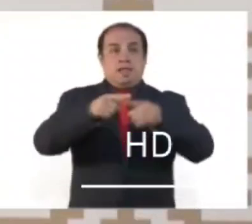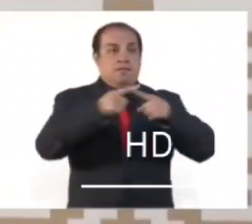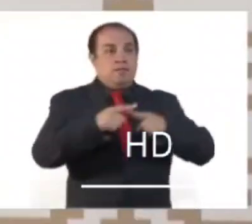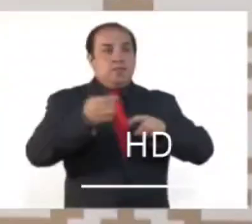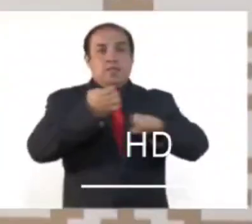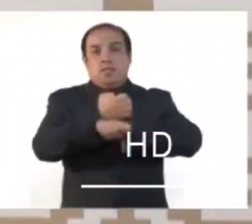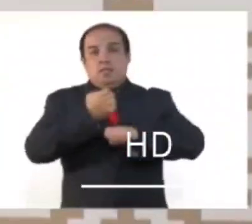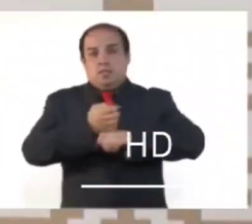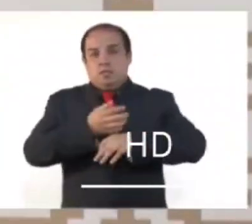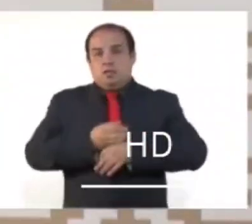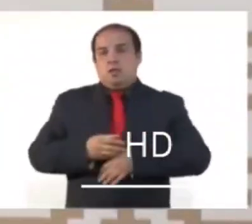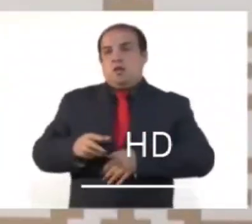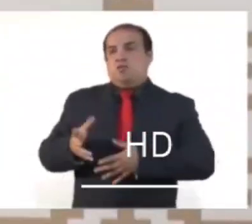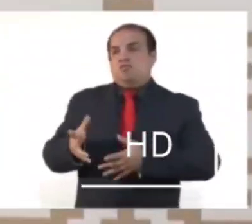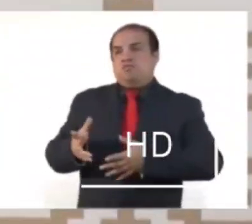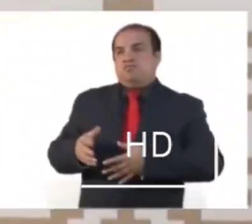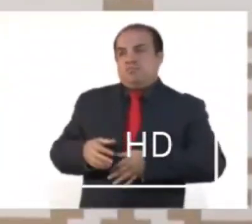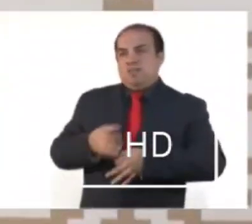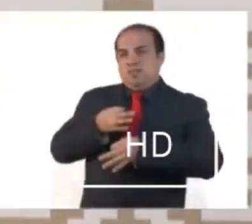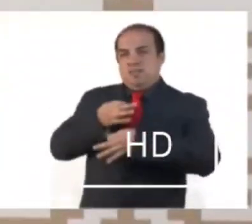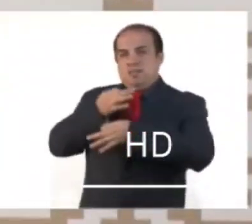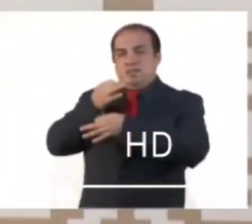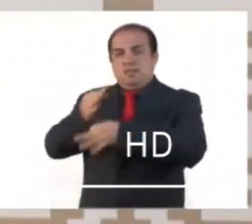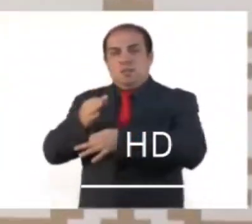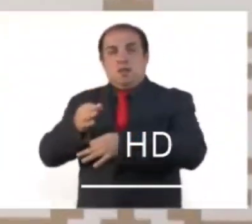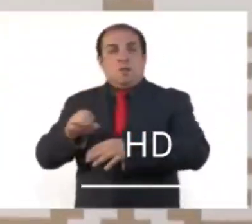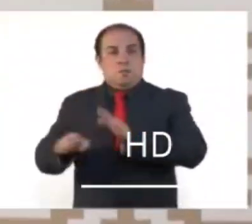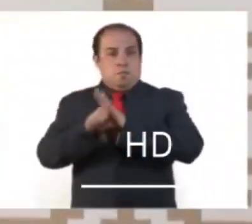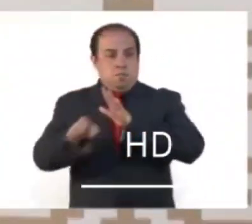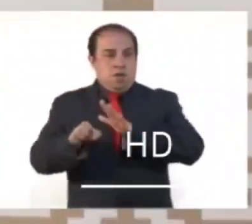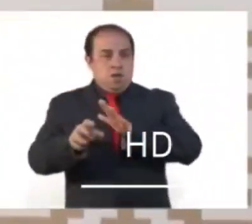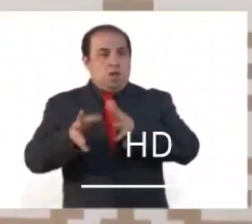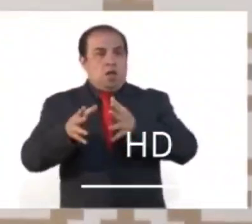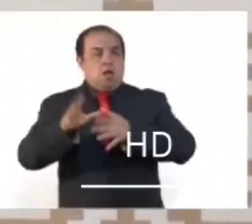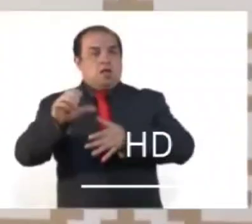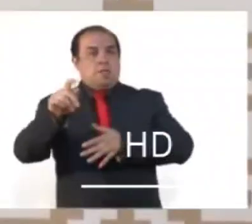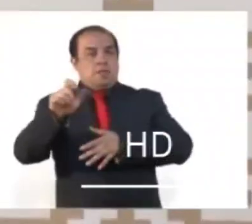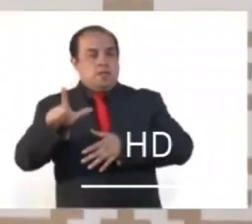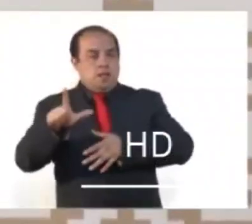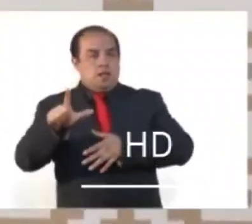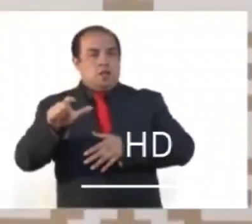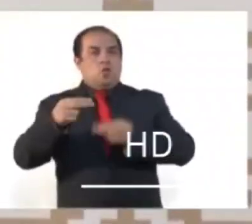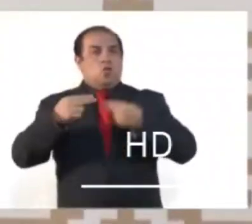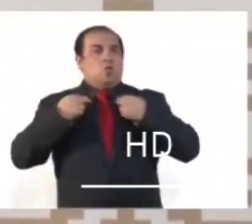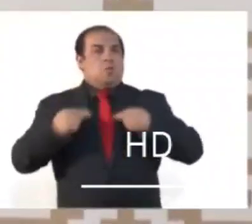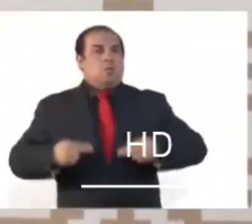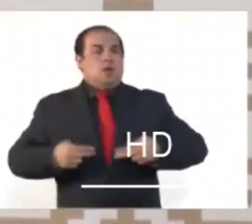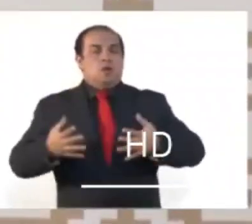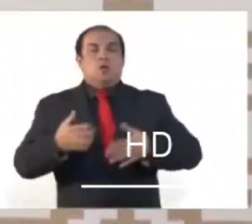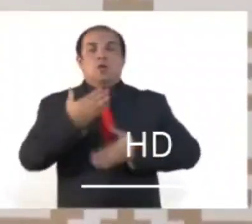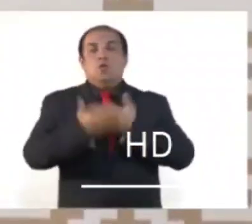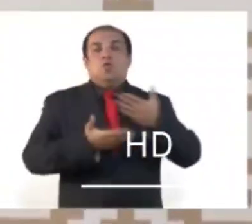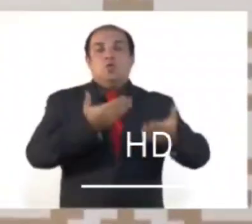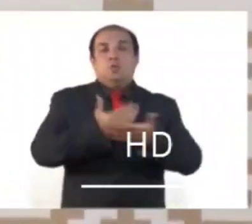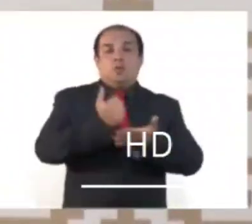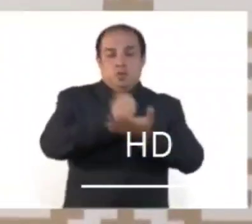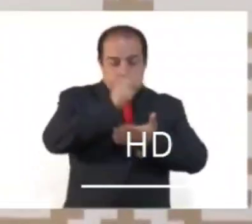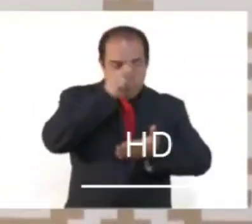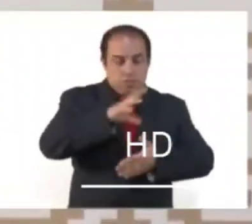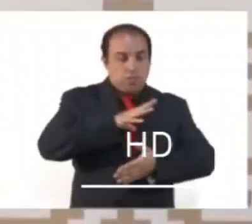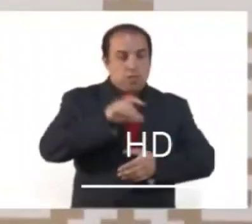entidades federativas, nuestro capital humano, como he dicho, los servicios con los que cuenta la ciudad y